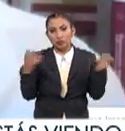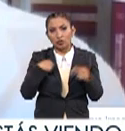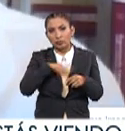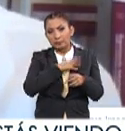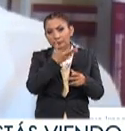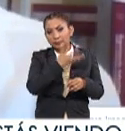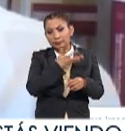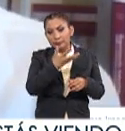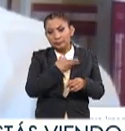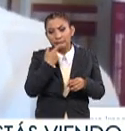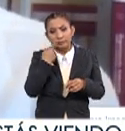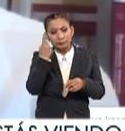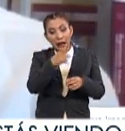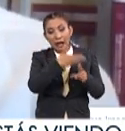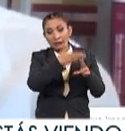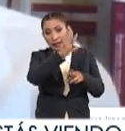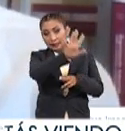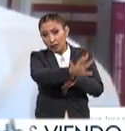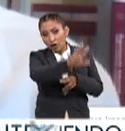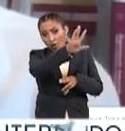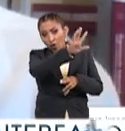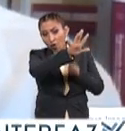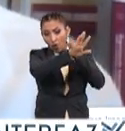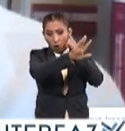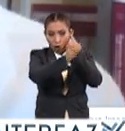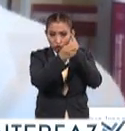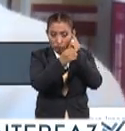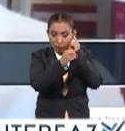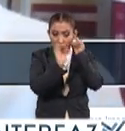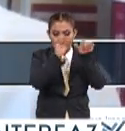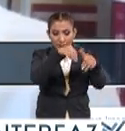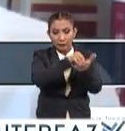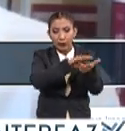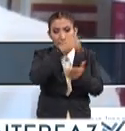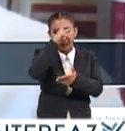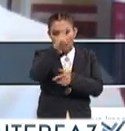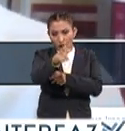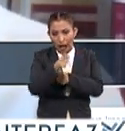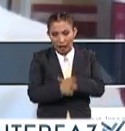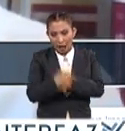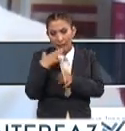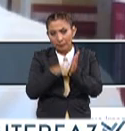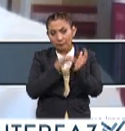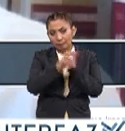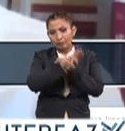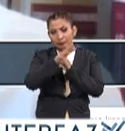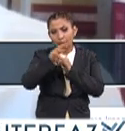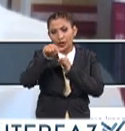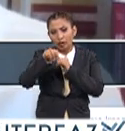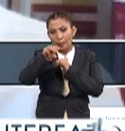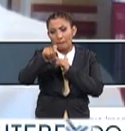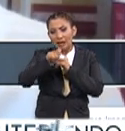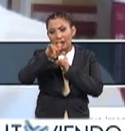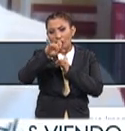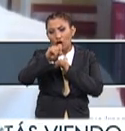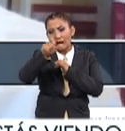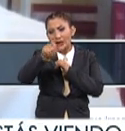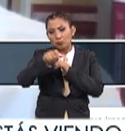bueno, tenemos todavía inscripciones hasta el día 5 de octubre en la plataforma México X, en la página